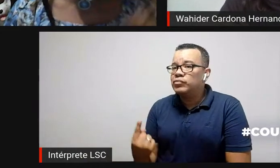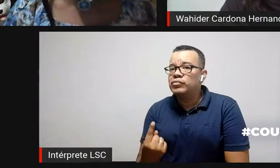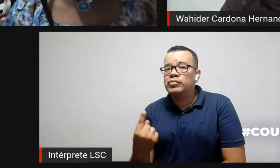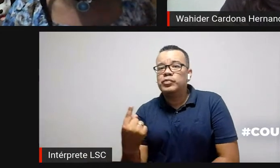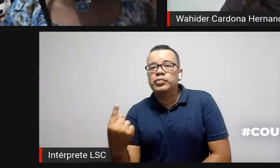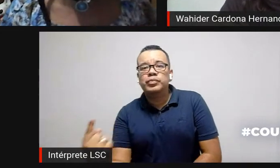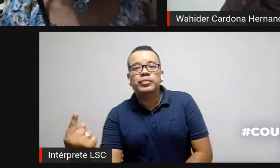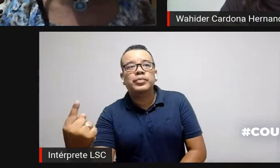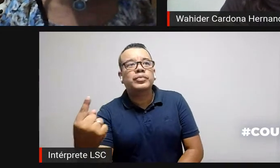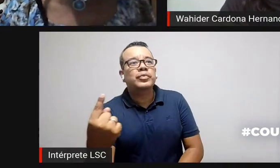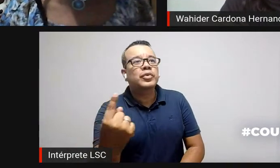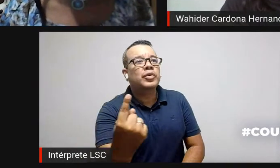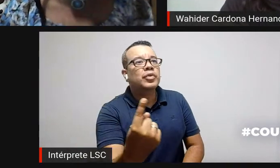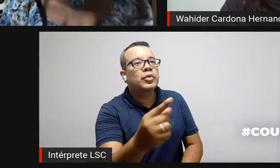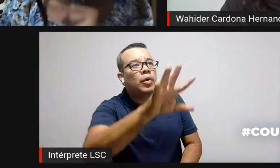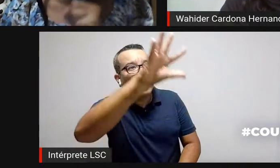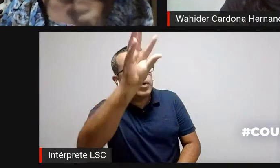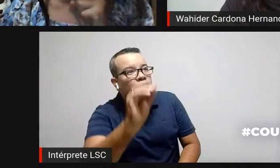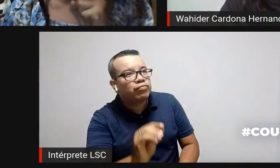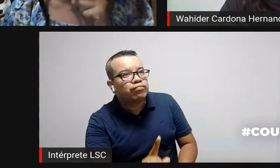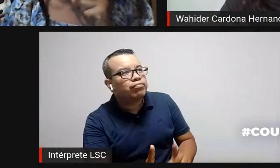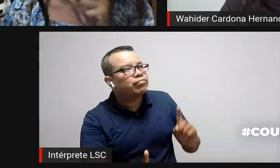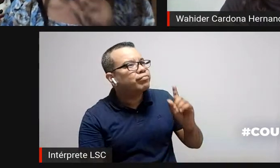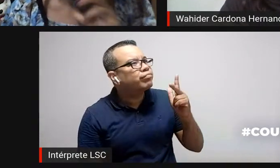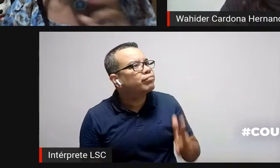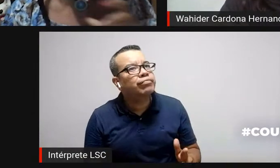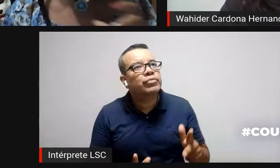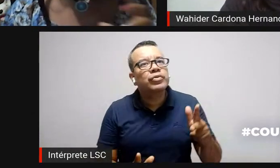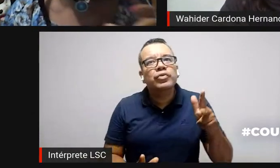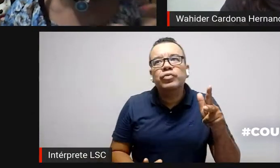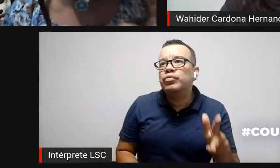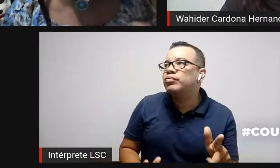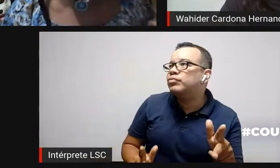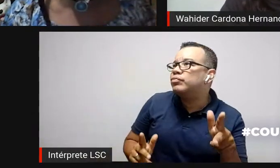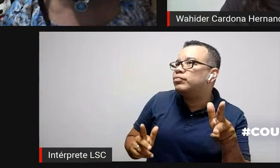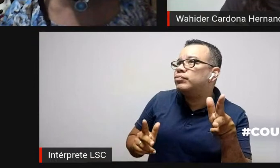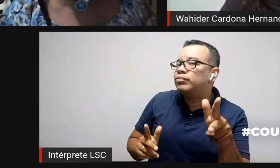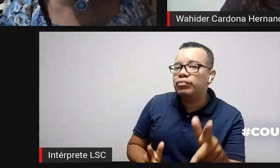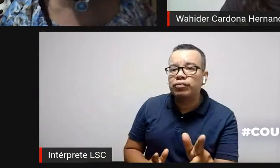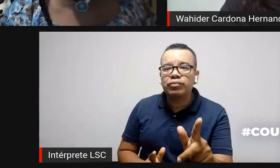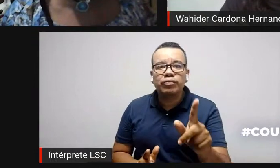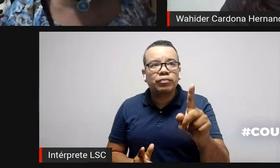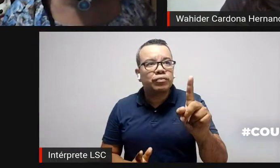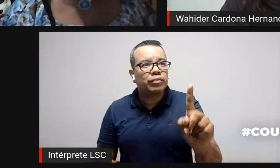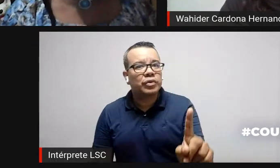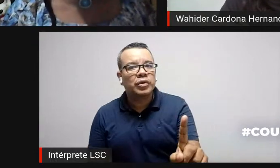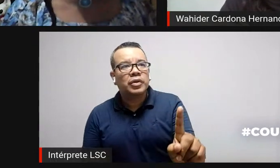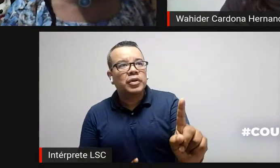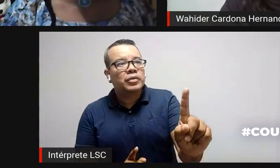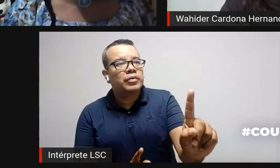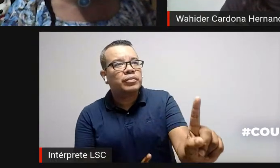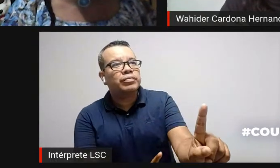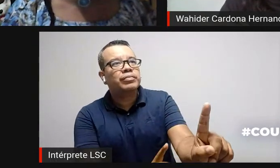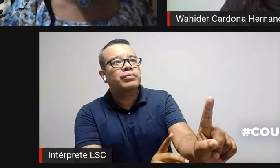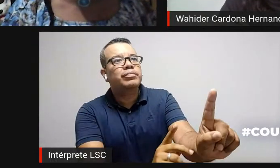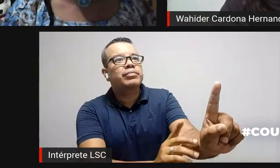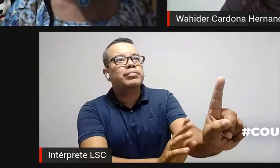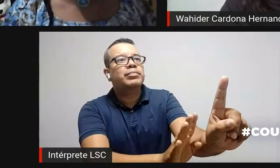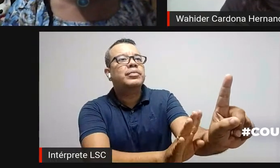paisajes y refranes olvidados, emigrante de ilusiones y